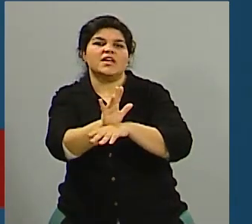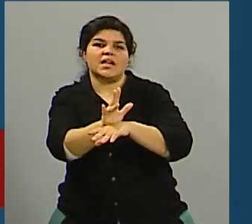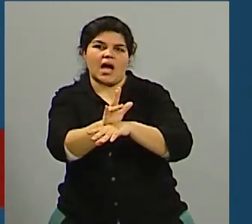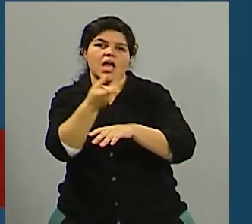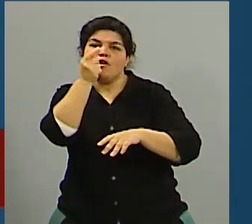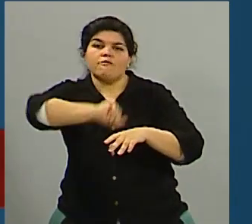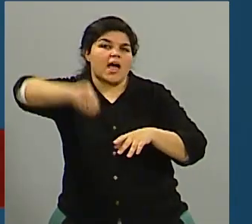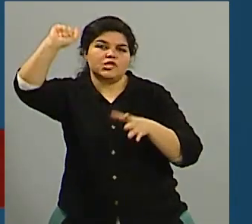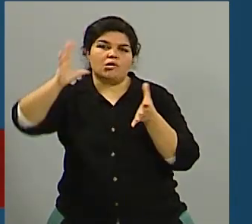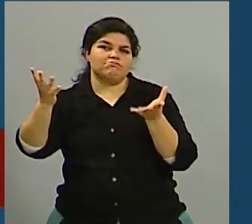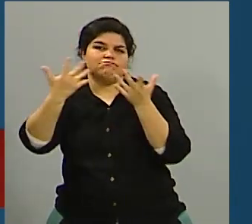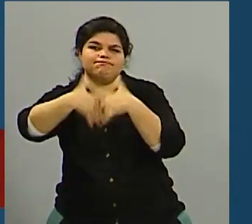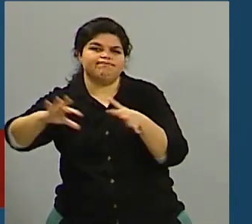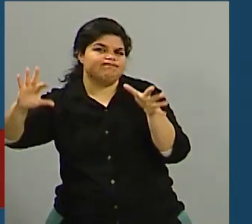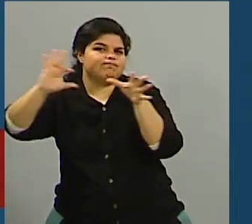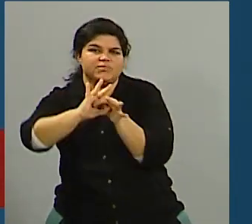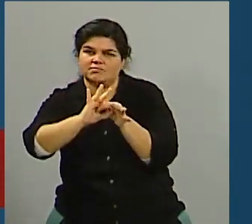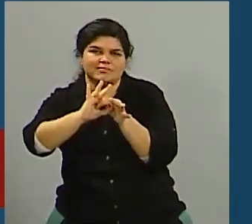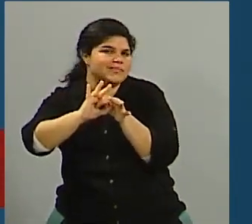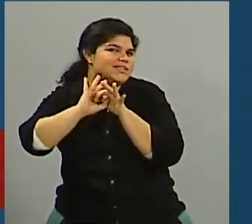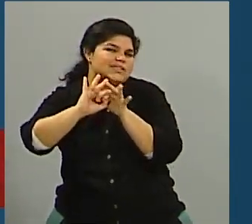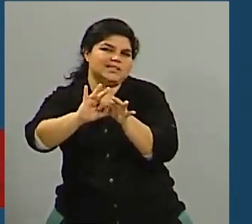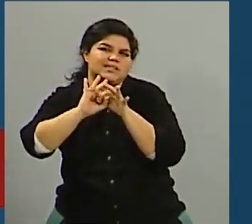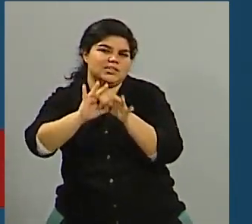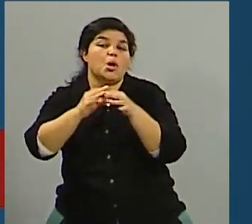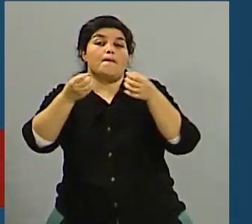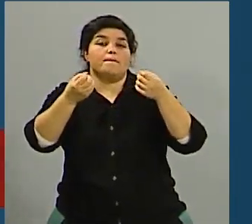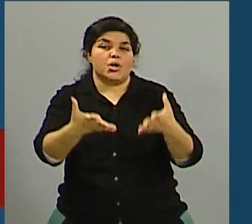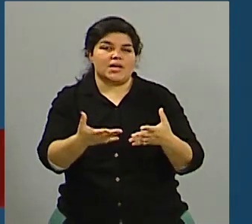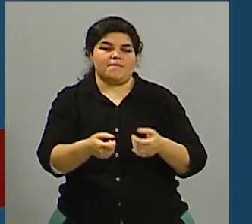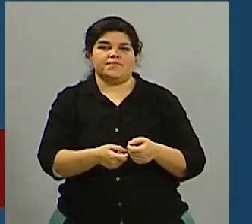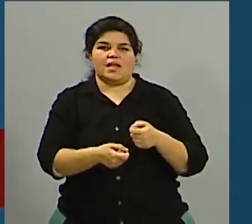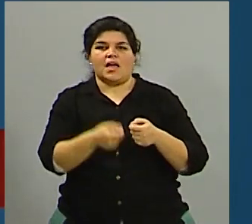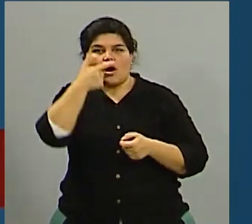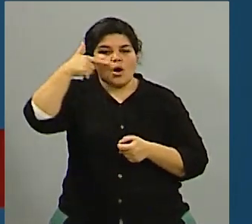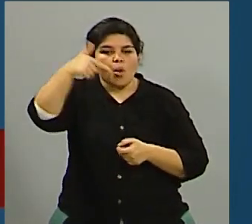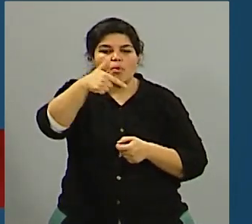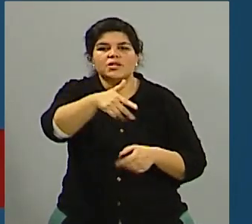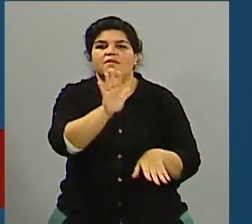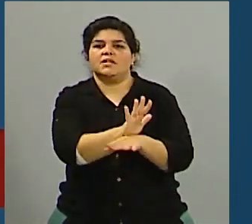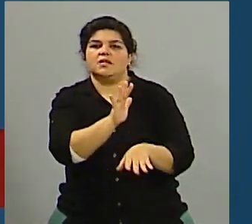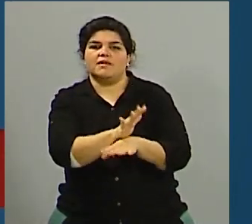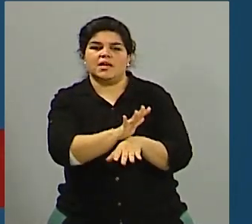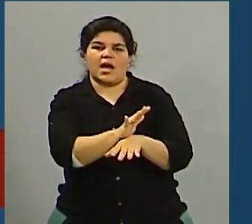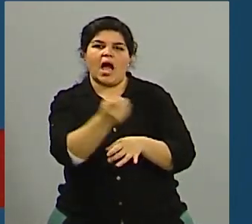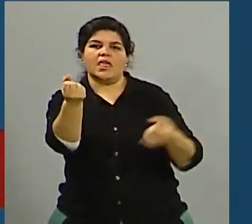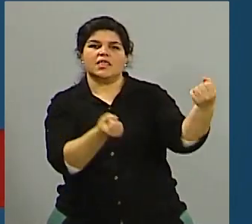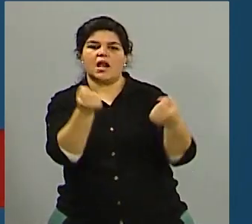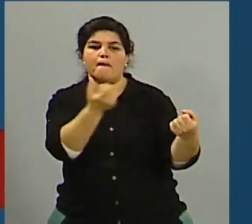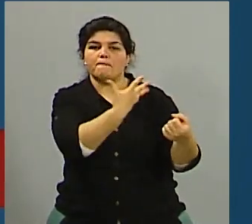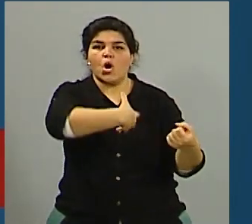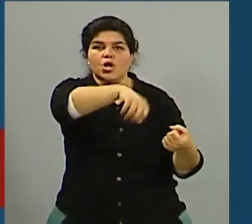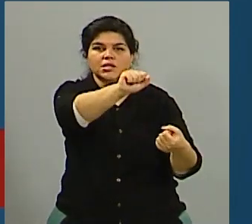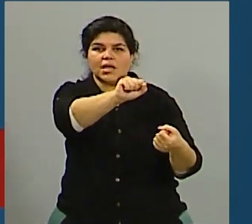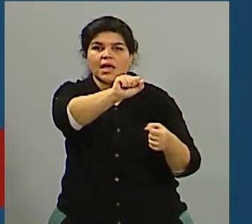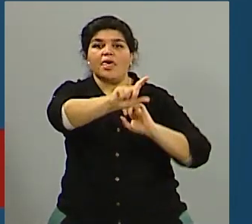indefectiblemente la inflación, porque los combustibles atraviesan el transporte principalmente de las mercancías y se terminan trasladando al precio. Sin